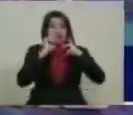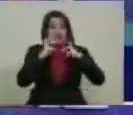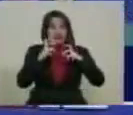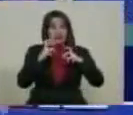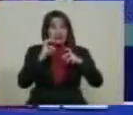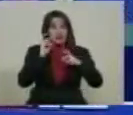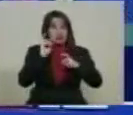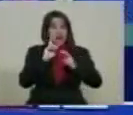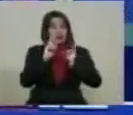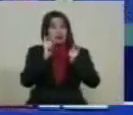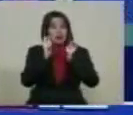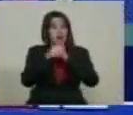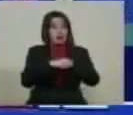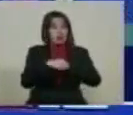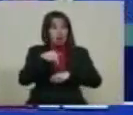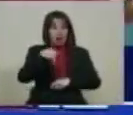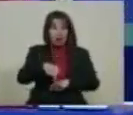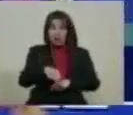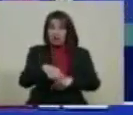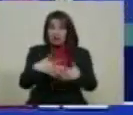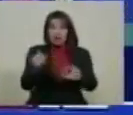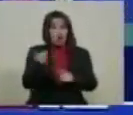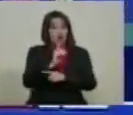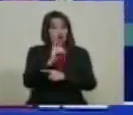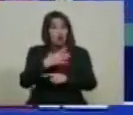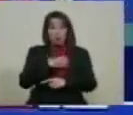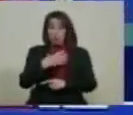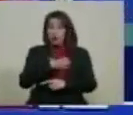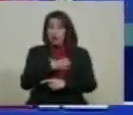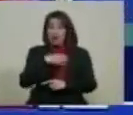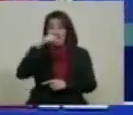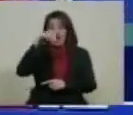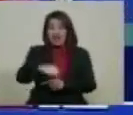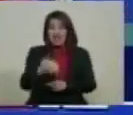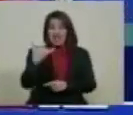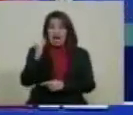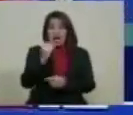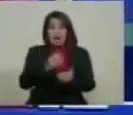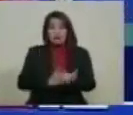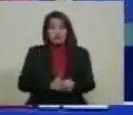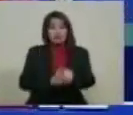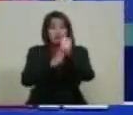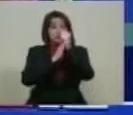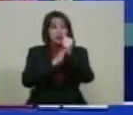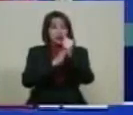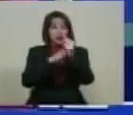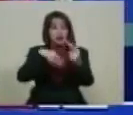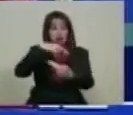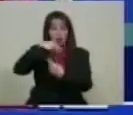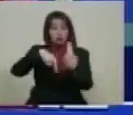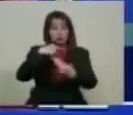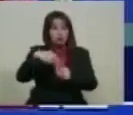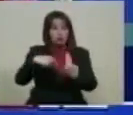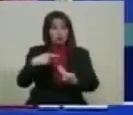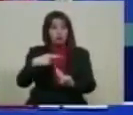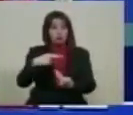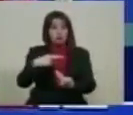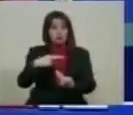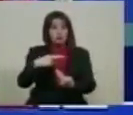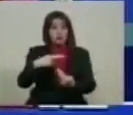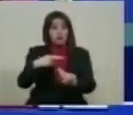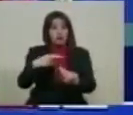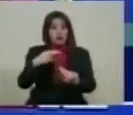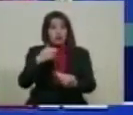Compañeros, aquí en esta reunión está el liderazgo nacional de una revolución que se ha atrevido a hacer, que no se ha